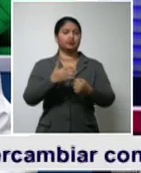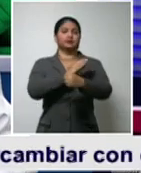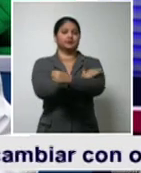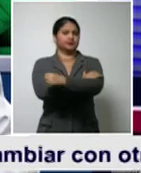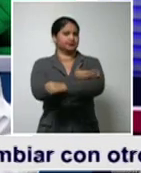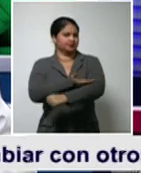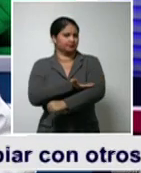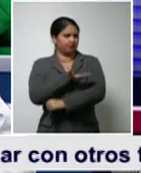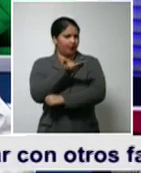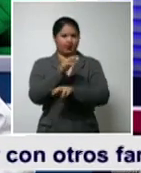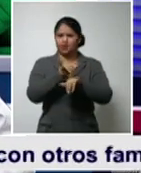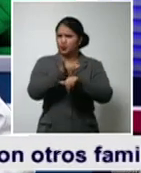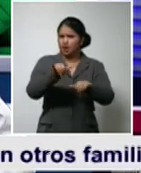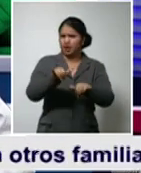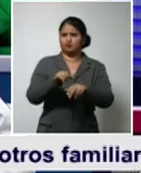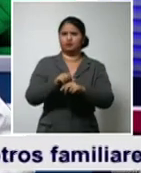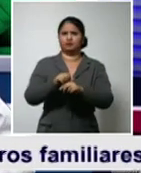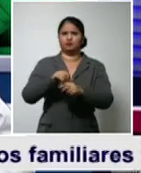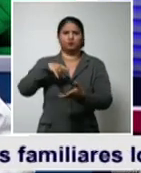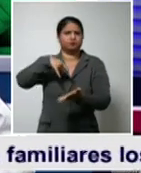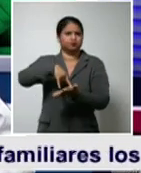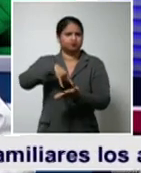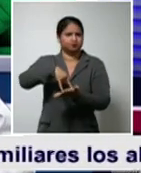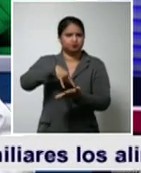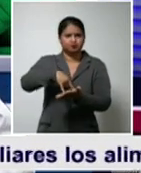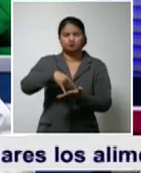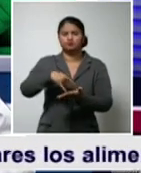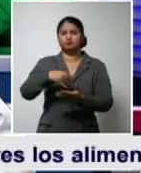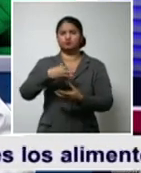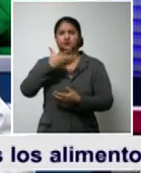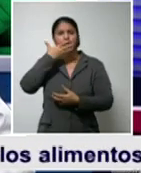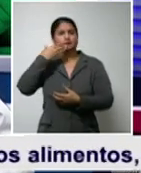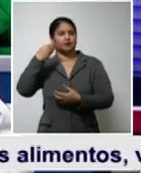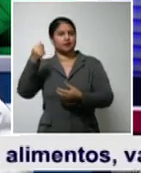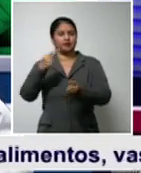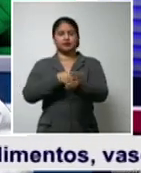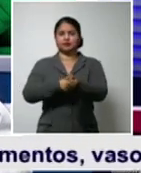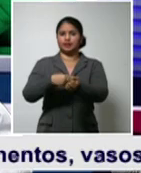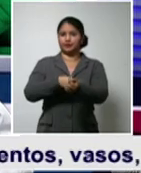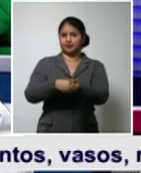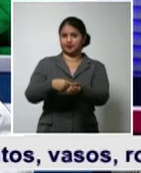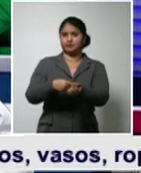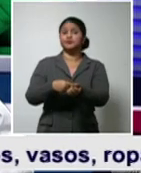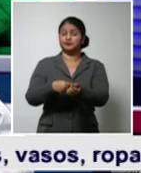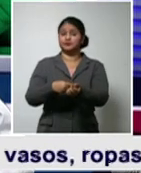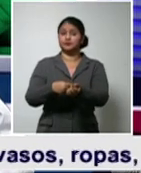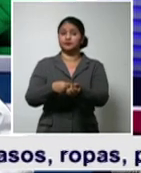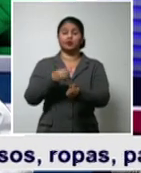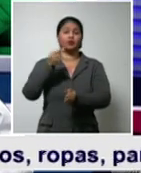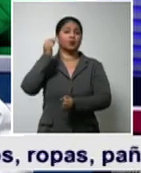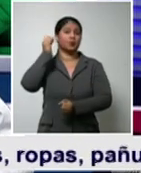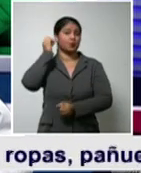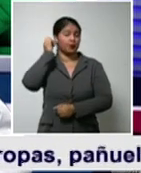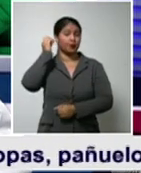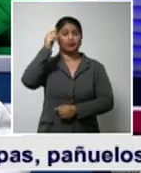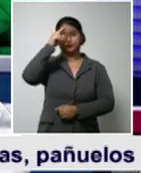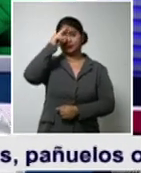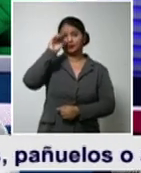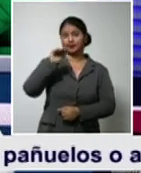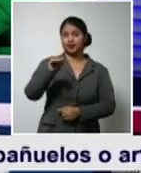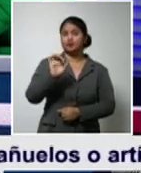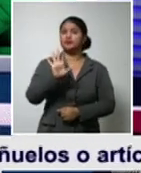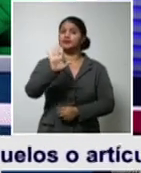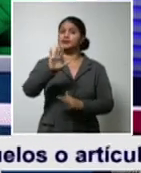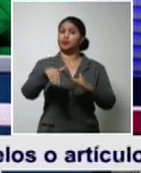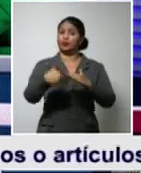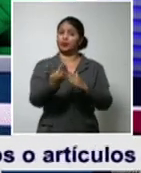y una obesidad un poco elevada. Esta paciente estuvo ingresada 5 días, 4